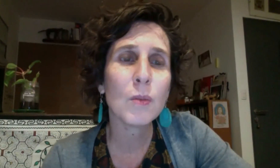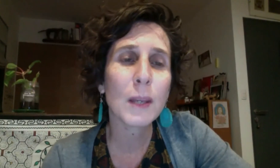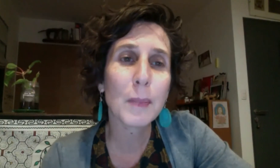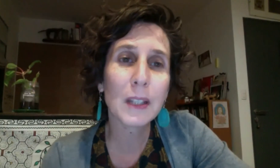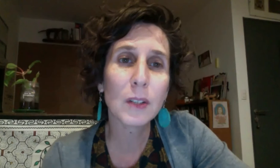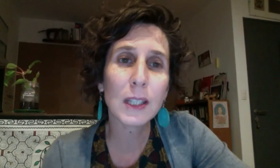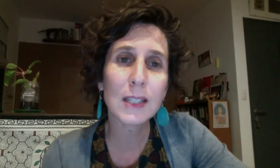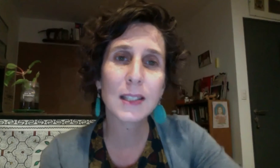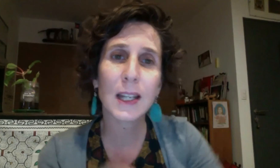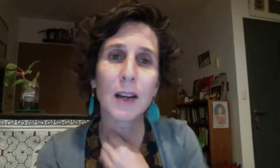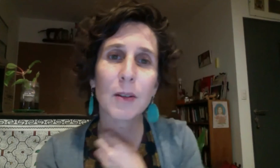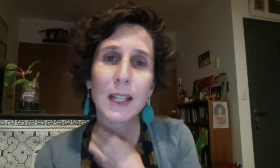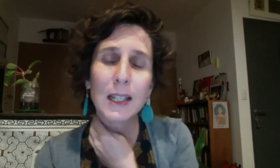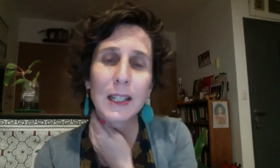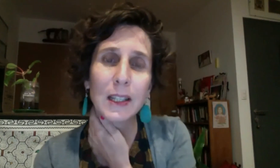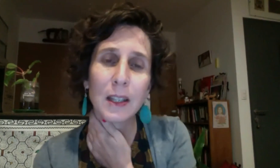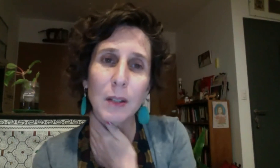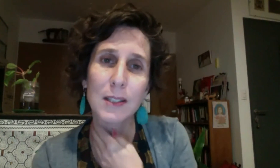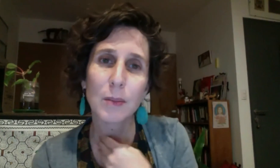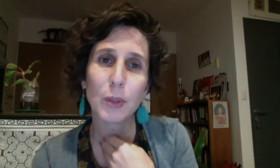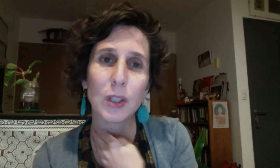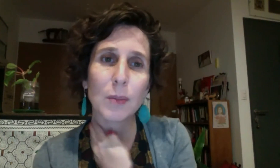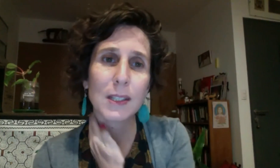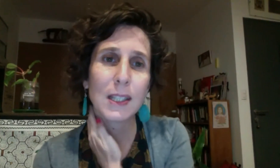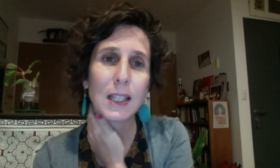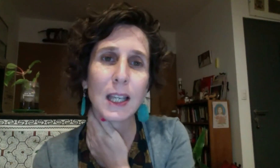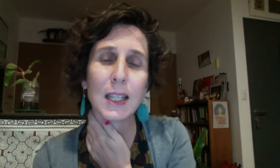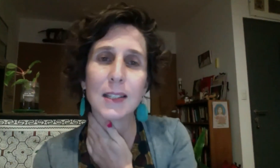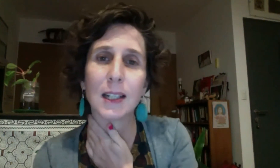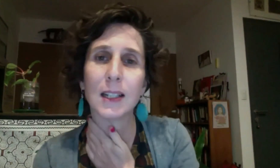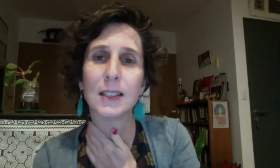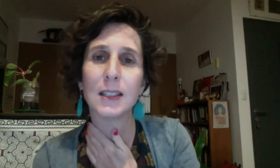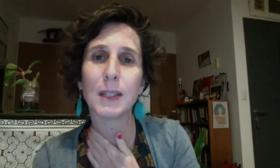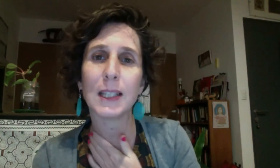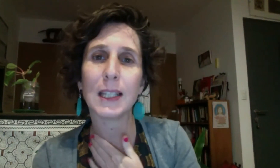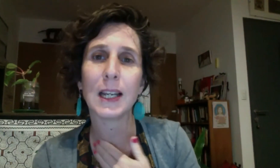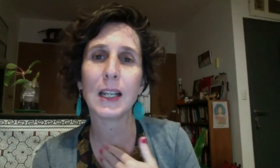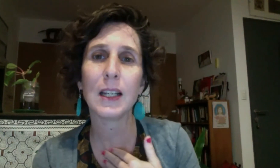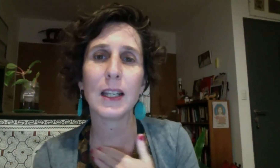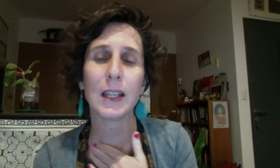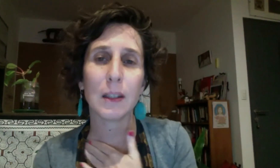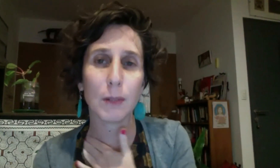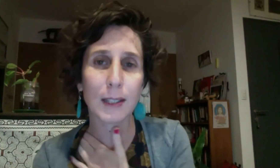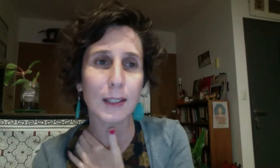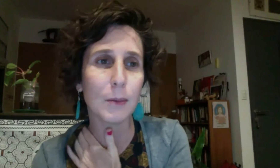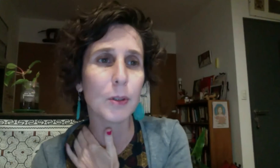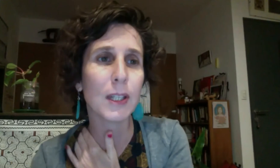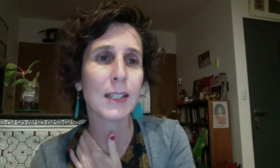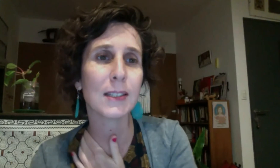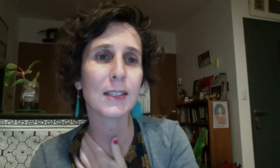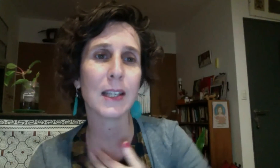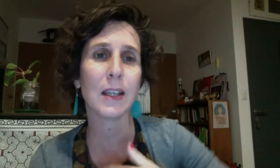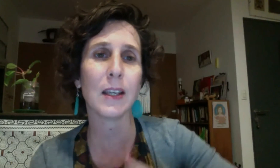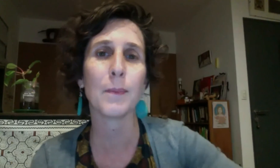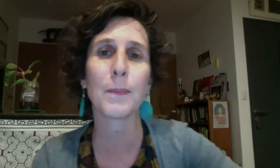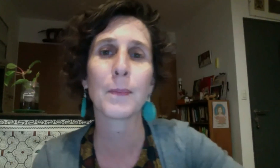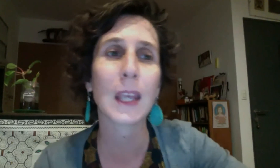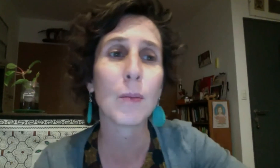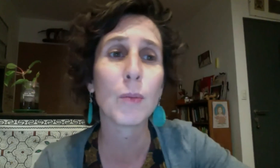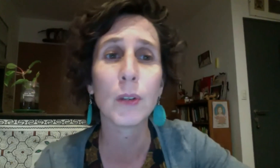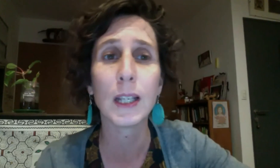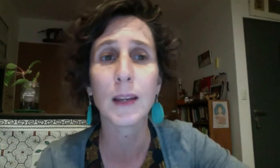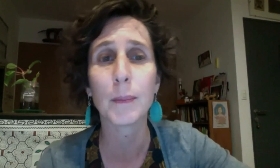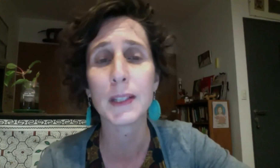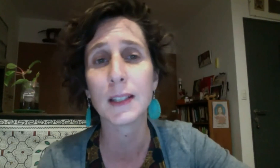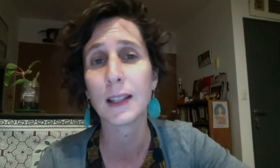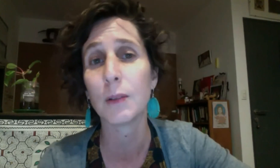Y un aspecto que quisiera ahora, ya quizá un poquito más en detalle, destacar de este material educativo es que el